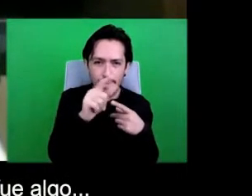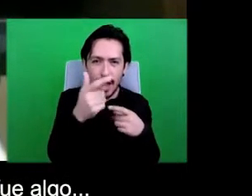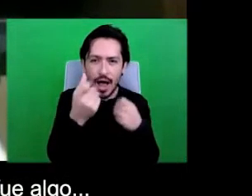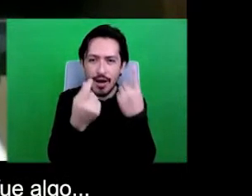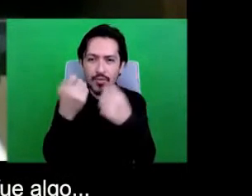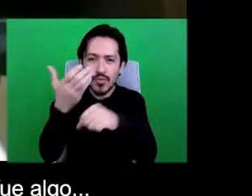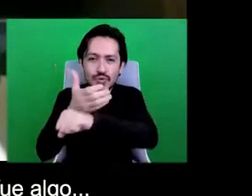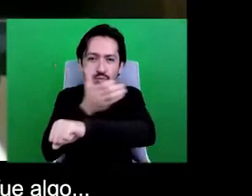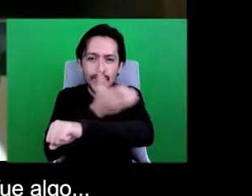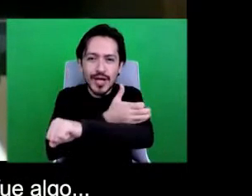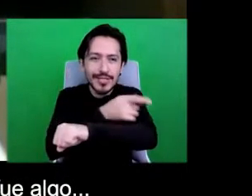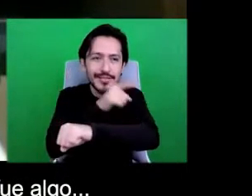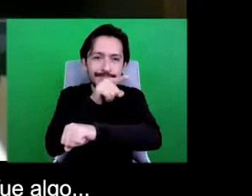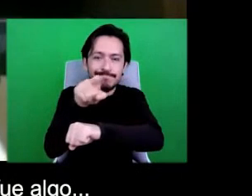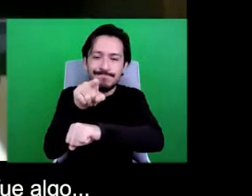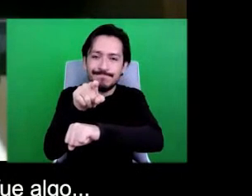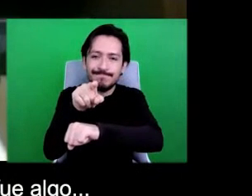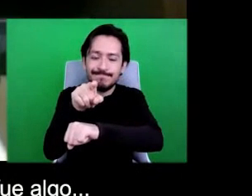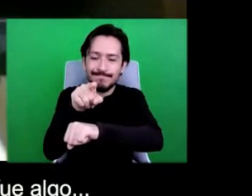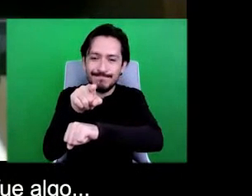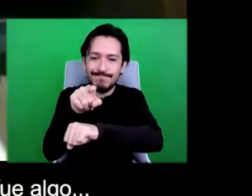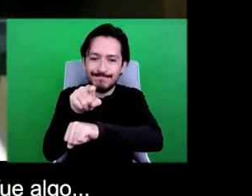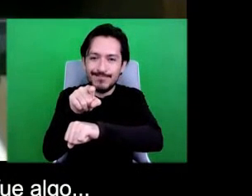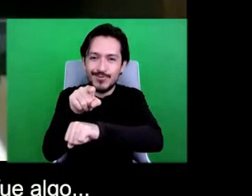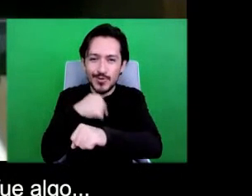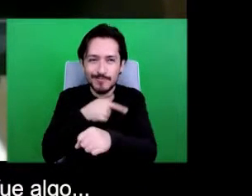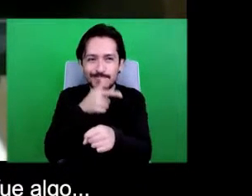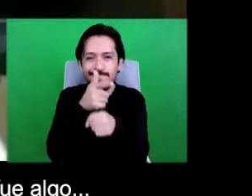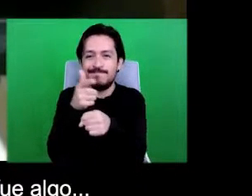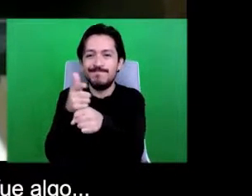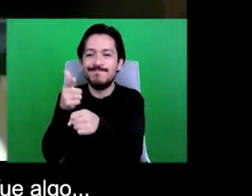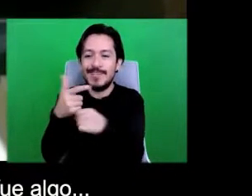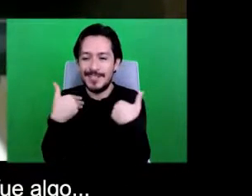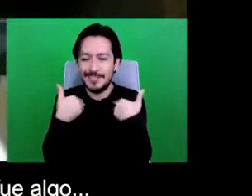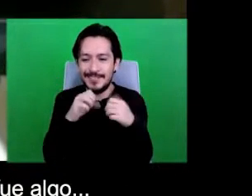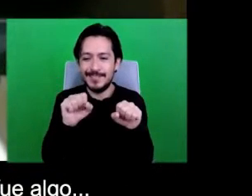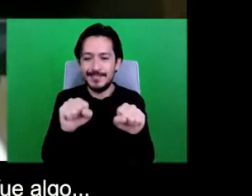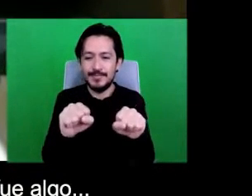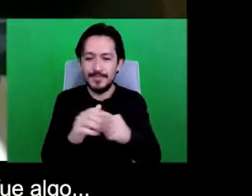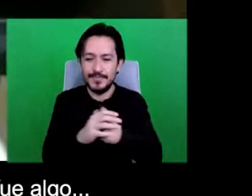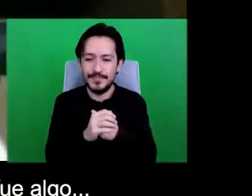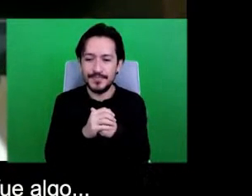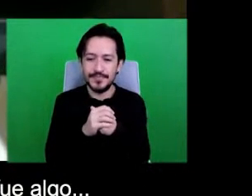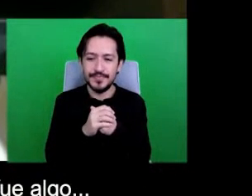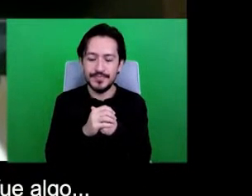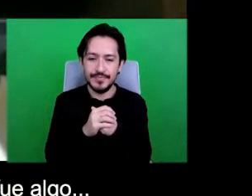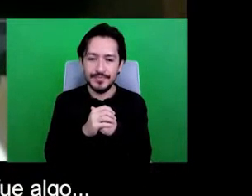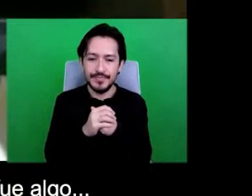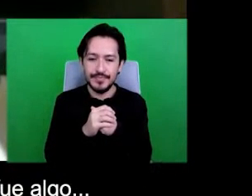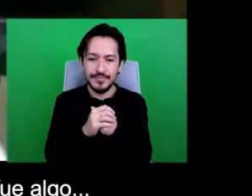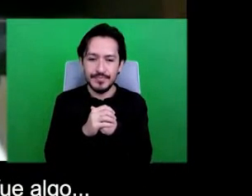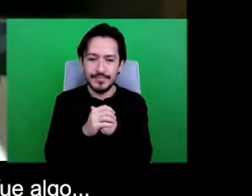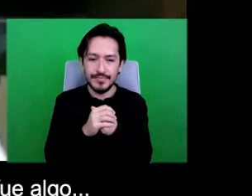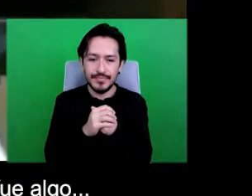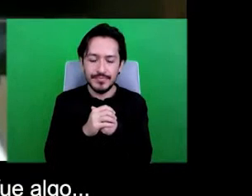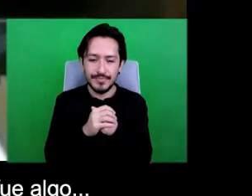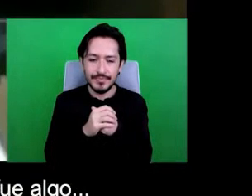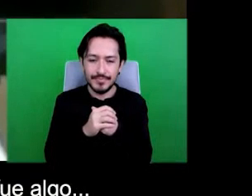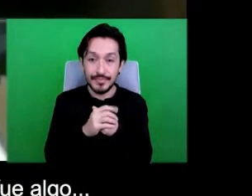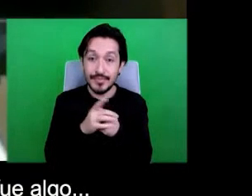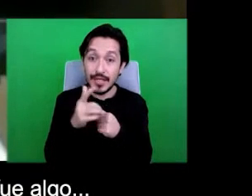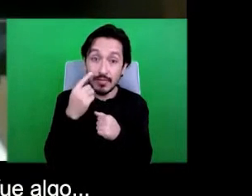fue muy enriquecedor para mí en lo personal. Fue algo ver la diversidad de personas